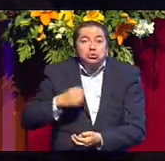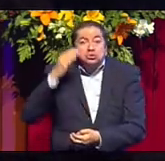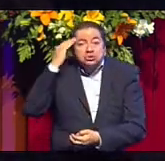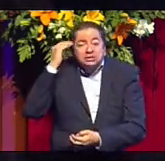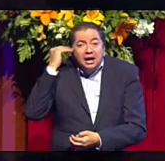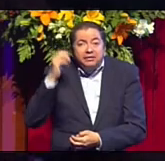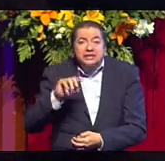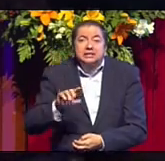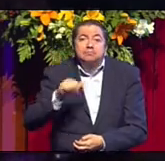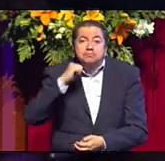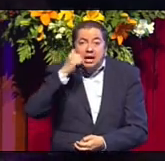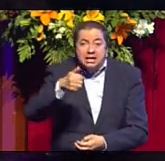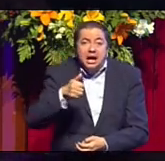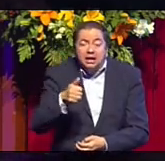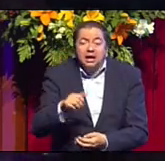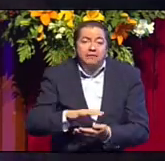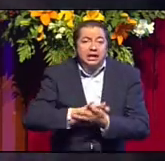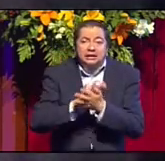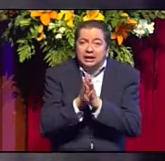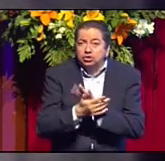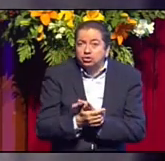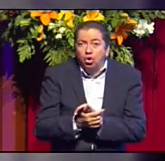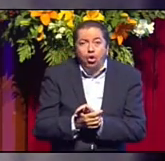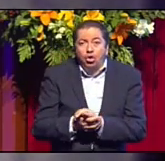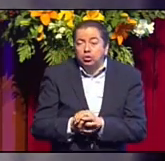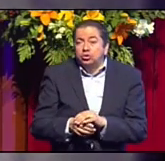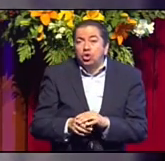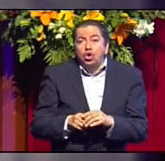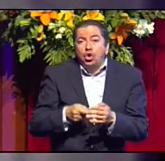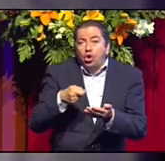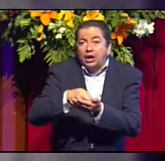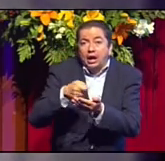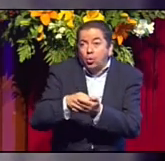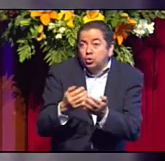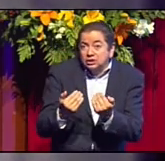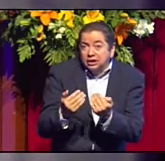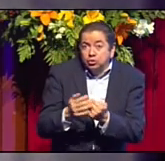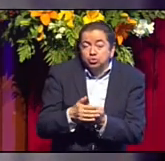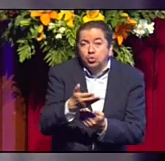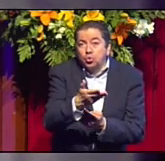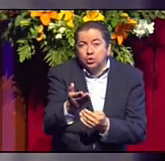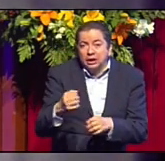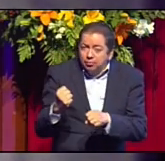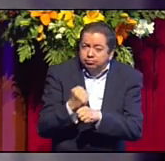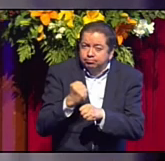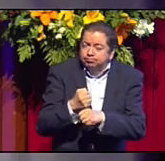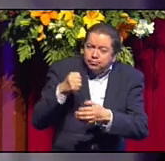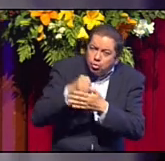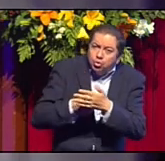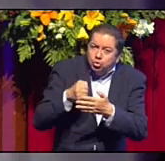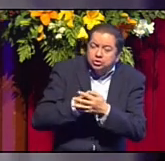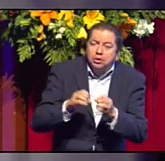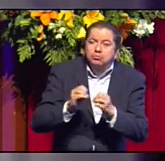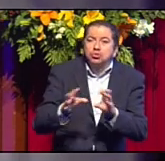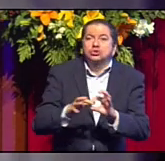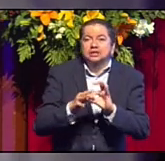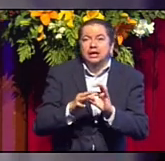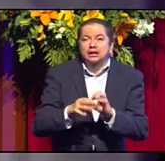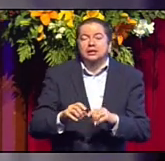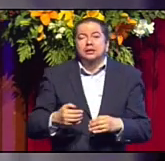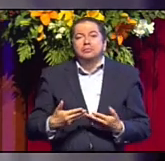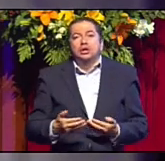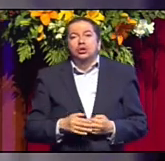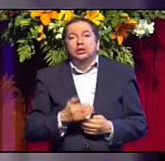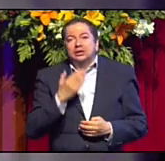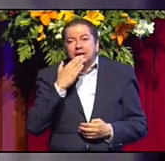mañana van a tener todos los recursos que necesitan y que bregan por sacar a nuestra comuna adelante, muchísimas gracias. Pero en particular me quiero detener